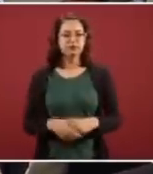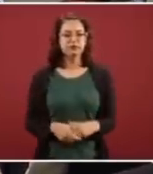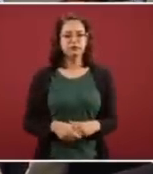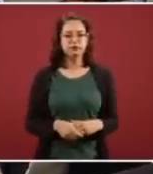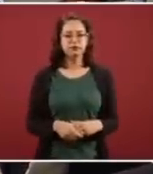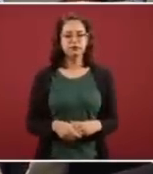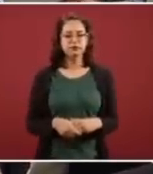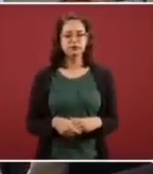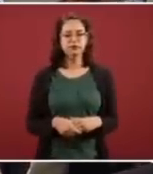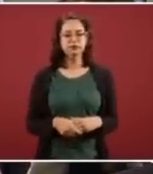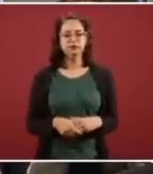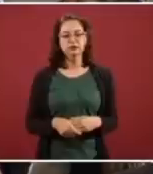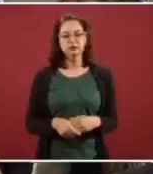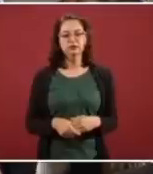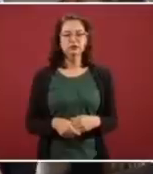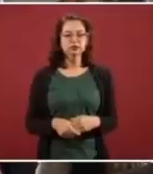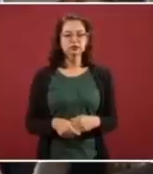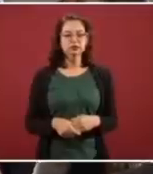comercial